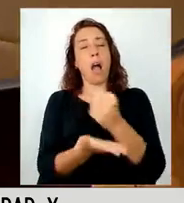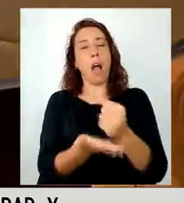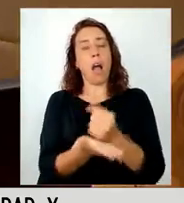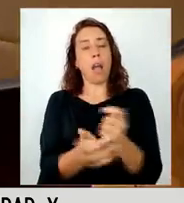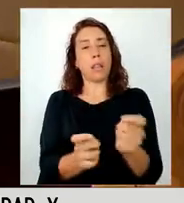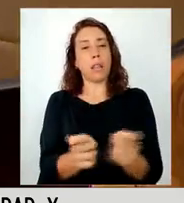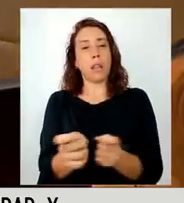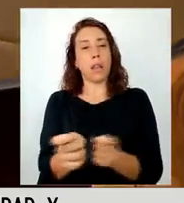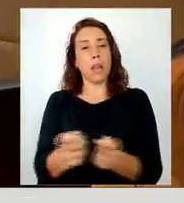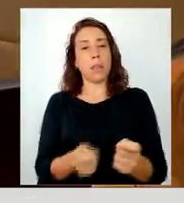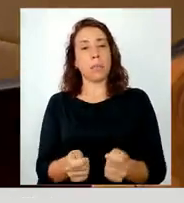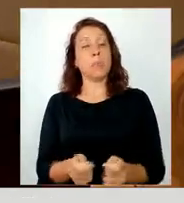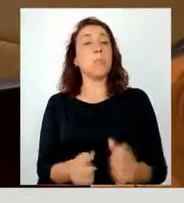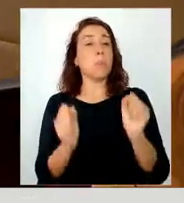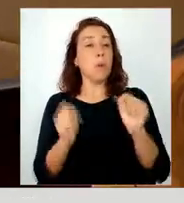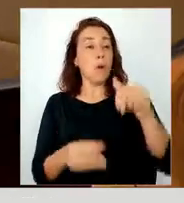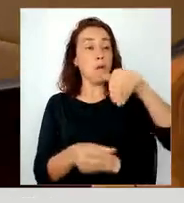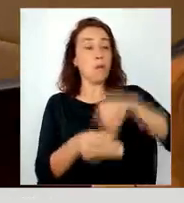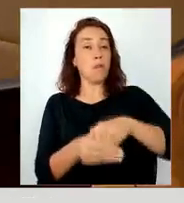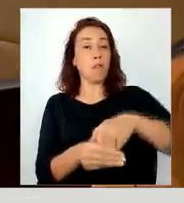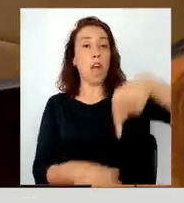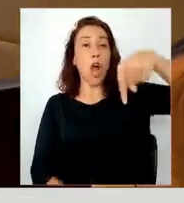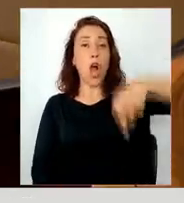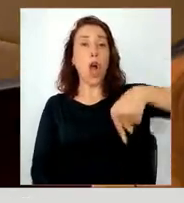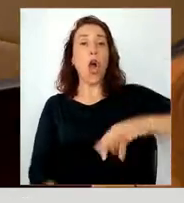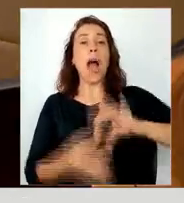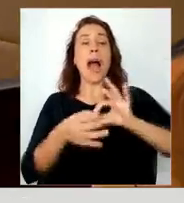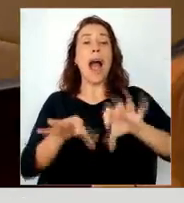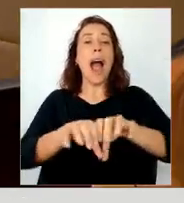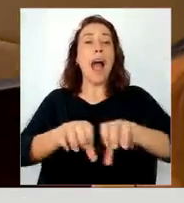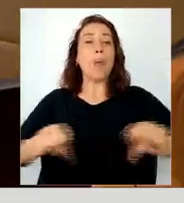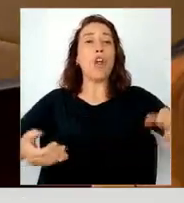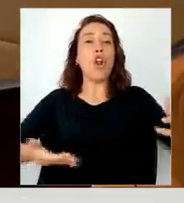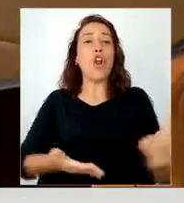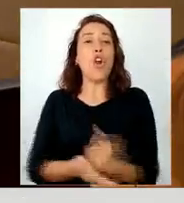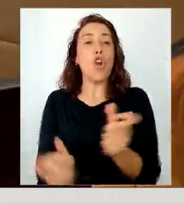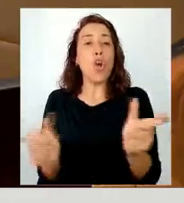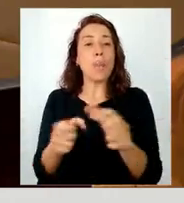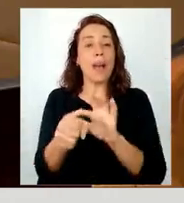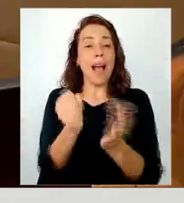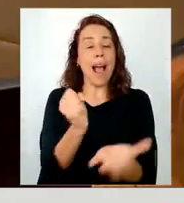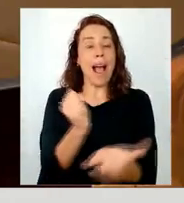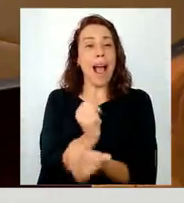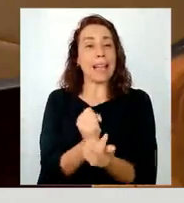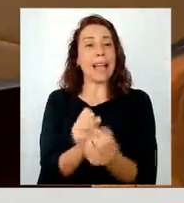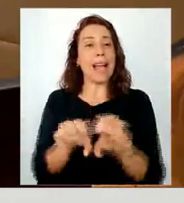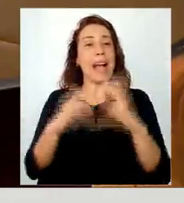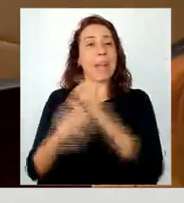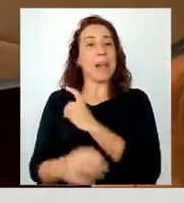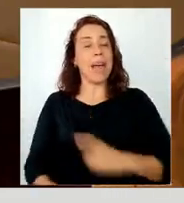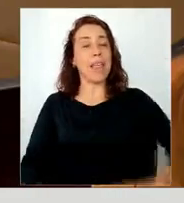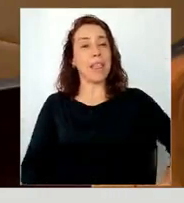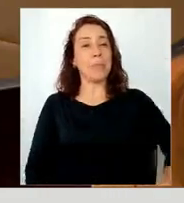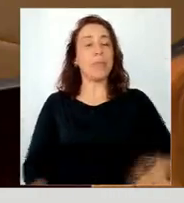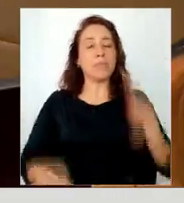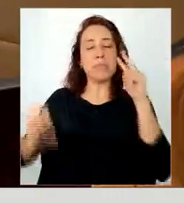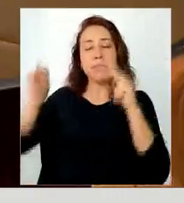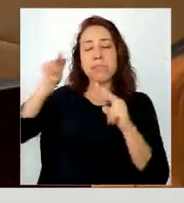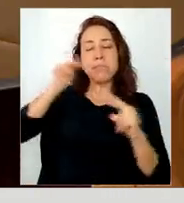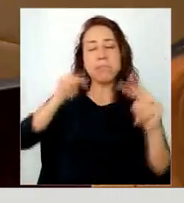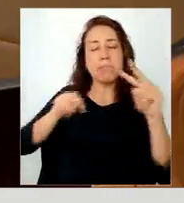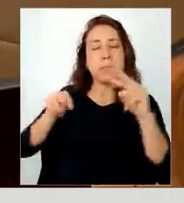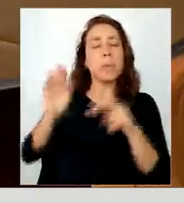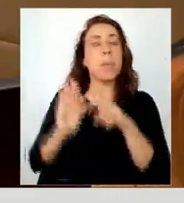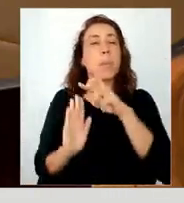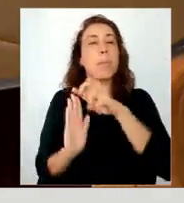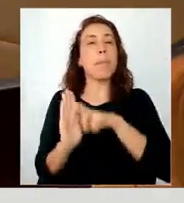votarlo hoy fruto de un acuerdo que se logró en la comisión de Hacienda de la cámara de diputados cuando se analizaba el proyecto de de